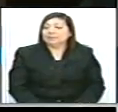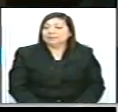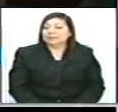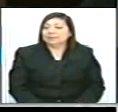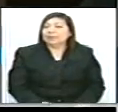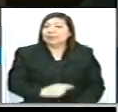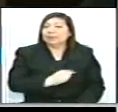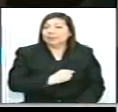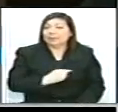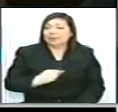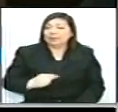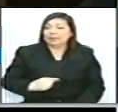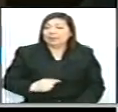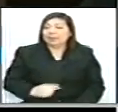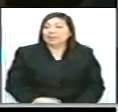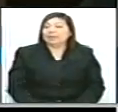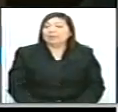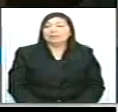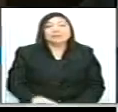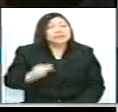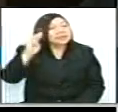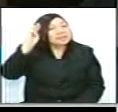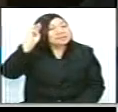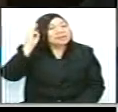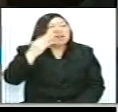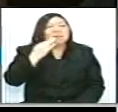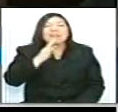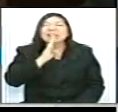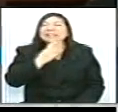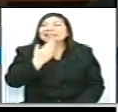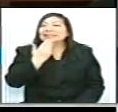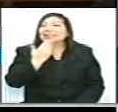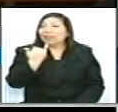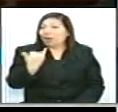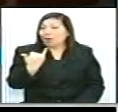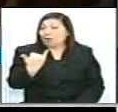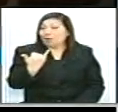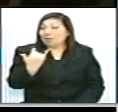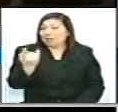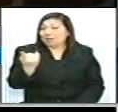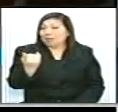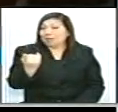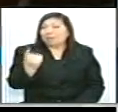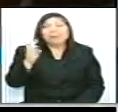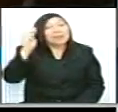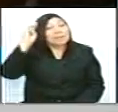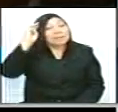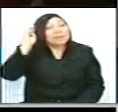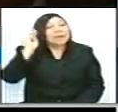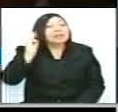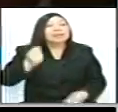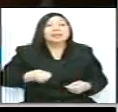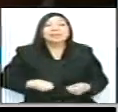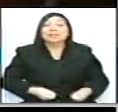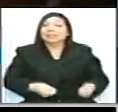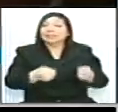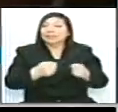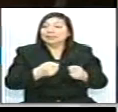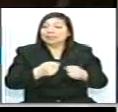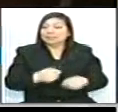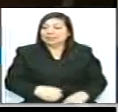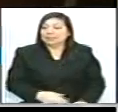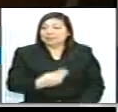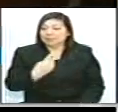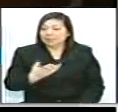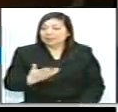el gobernador regional de Madre de Dios, una región bastante castigada por el tema de la minería informal y la trata de